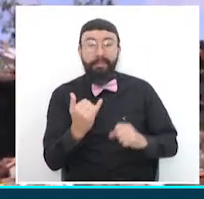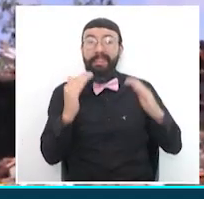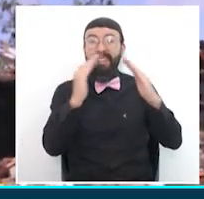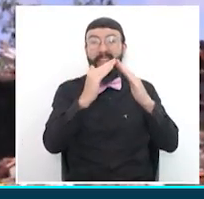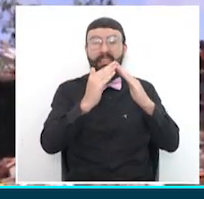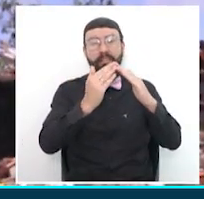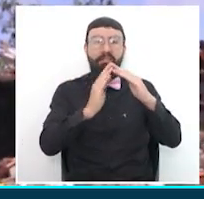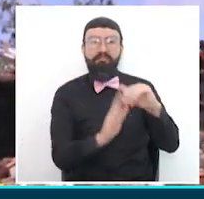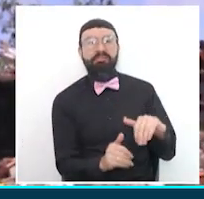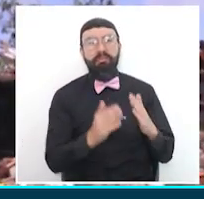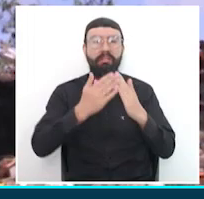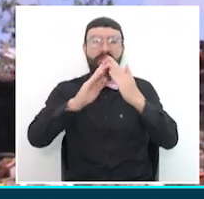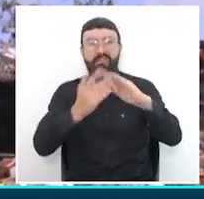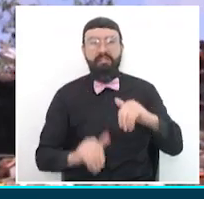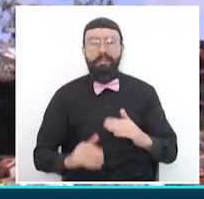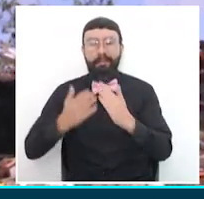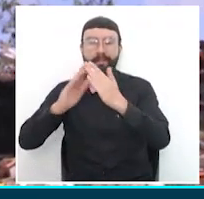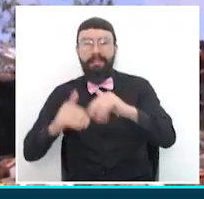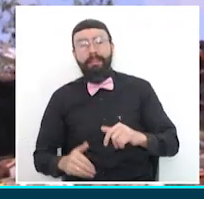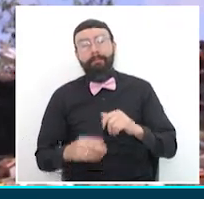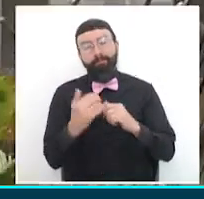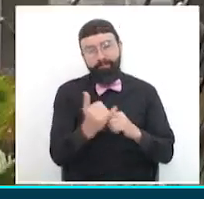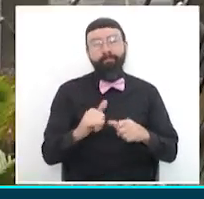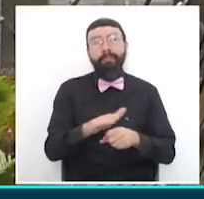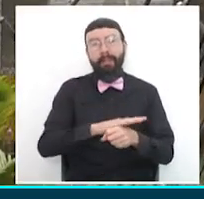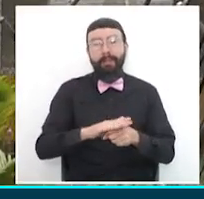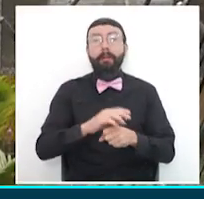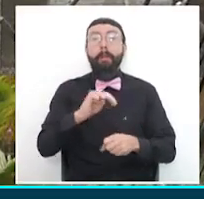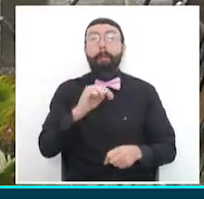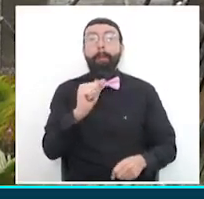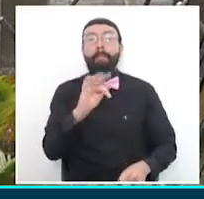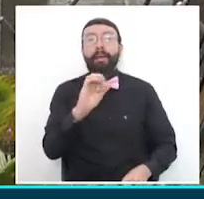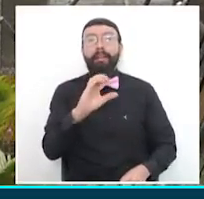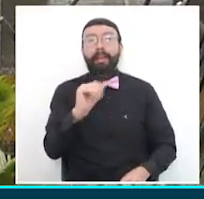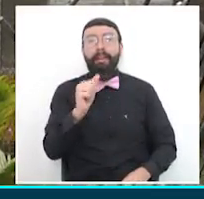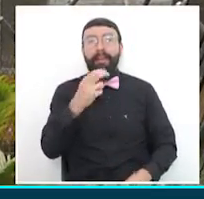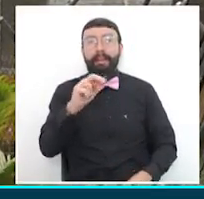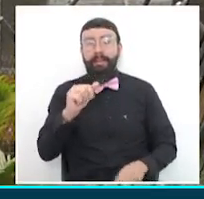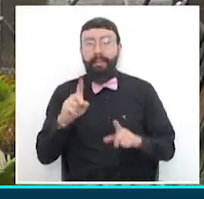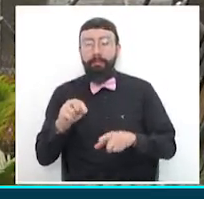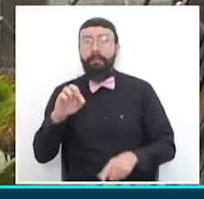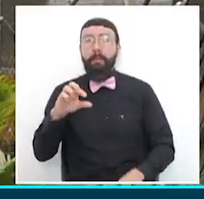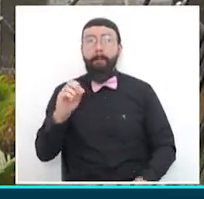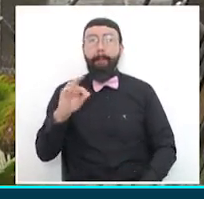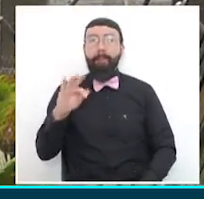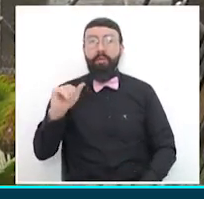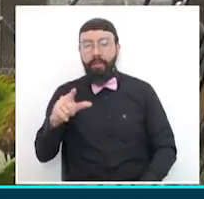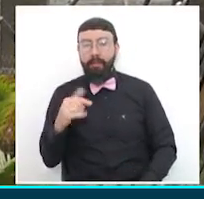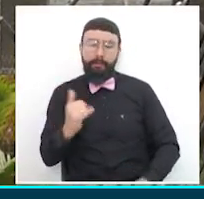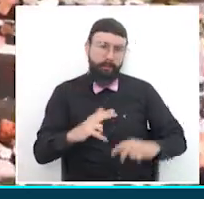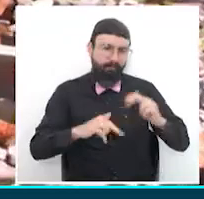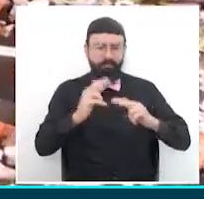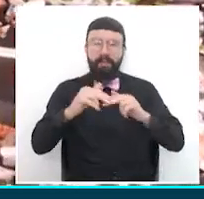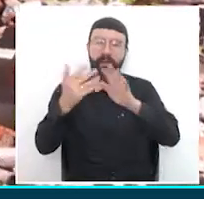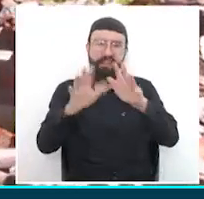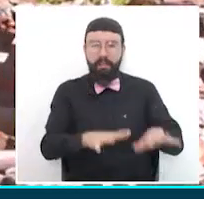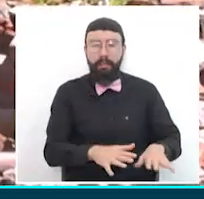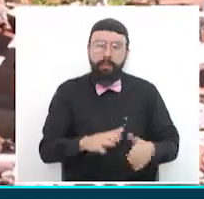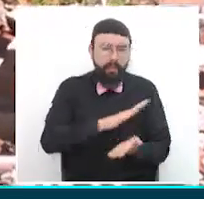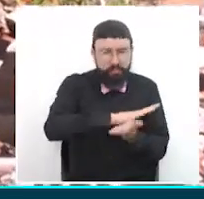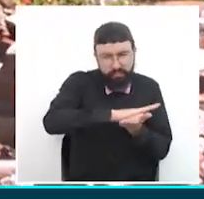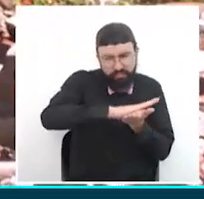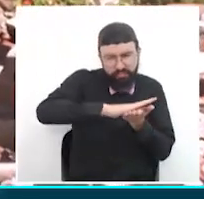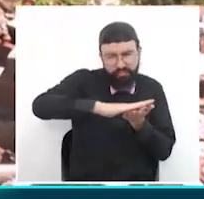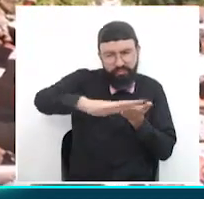que quedaban en el barrio Matecaña y en el portal de la villa, con lo que esperan iniciar nuevas obras para terracear el terreno y